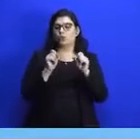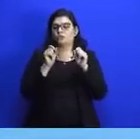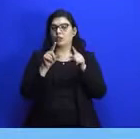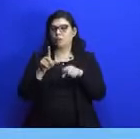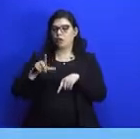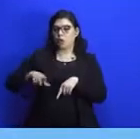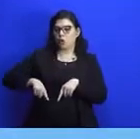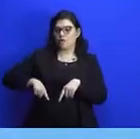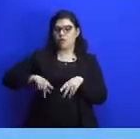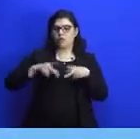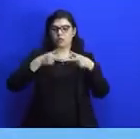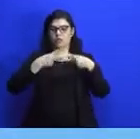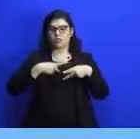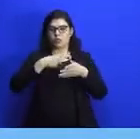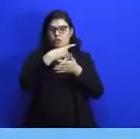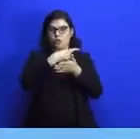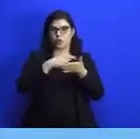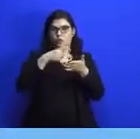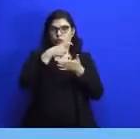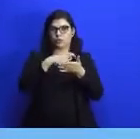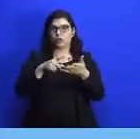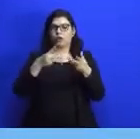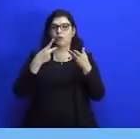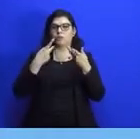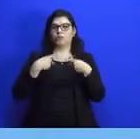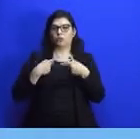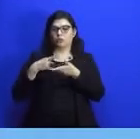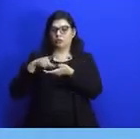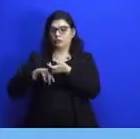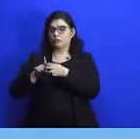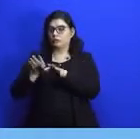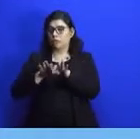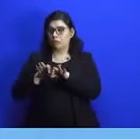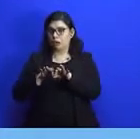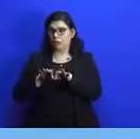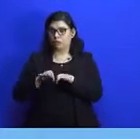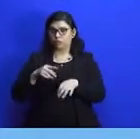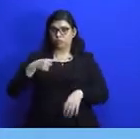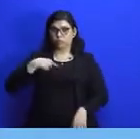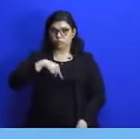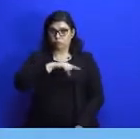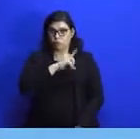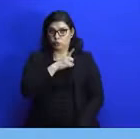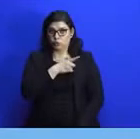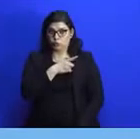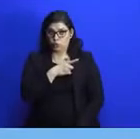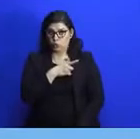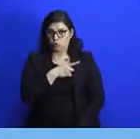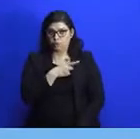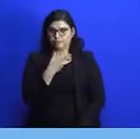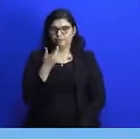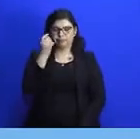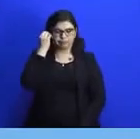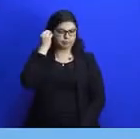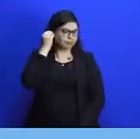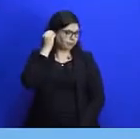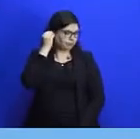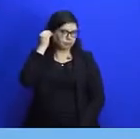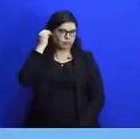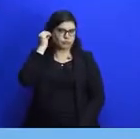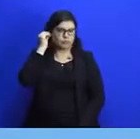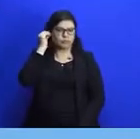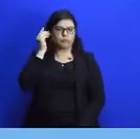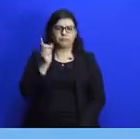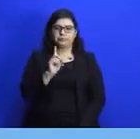de clientes y clientas, de socios. No podemos hacer nada solo, a pesar de nuestra escala. Entonces,